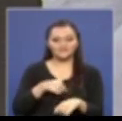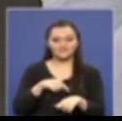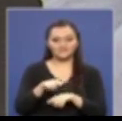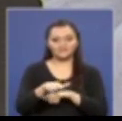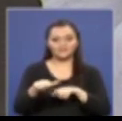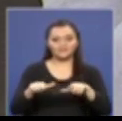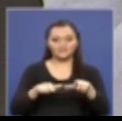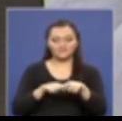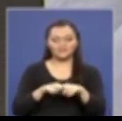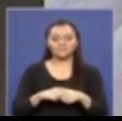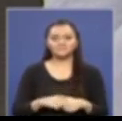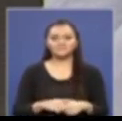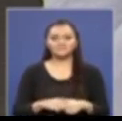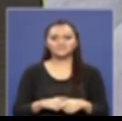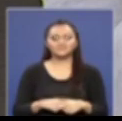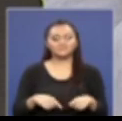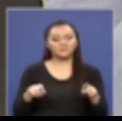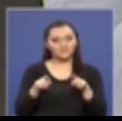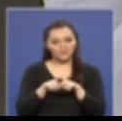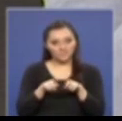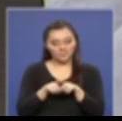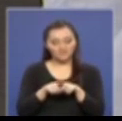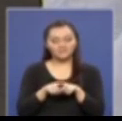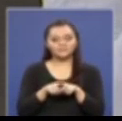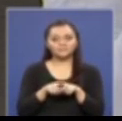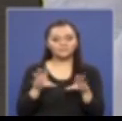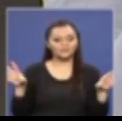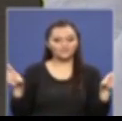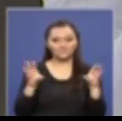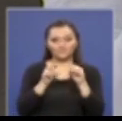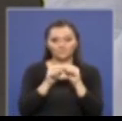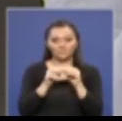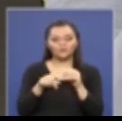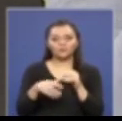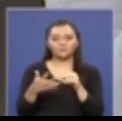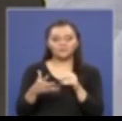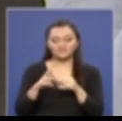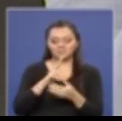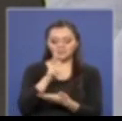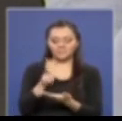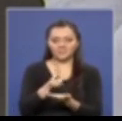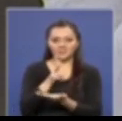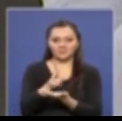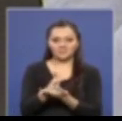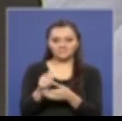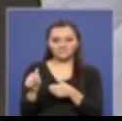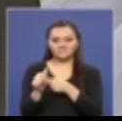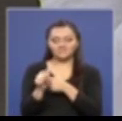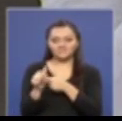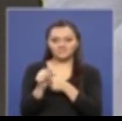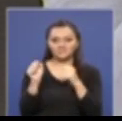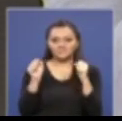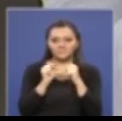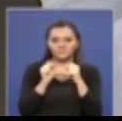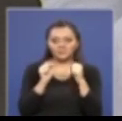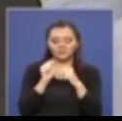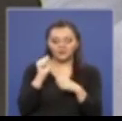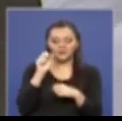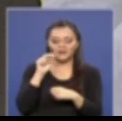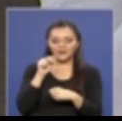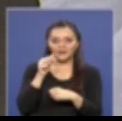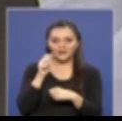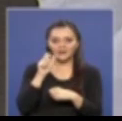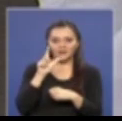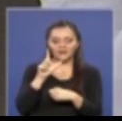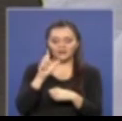zona andina. Asimismo, está en su totalidad en la olla del Carchi, cerca a los páramos de El Ángel y el